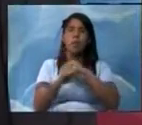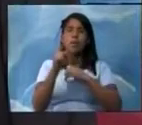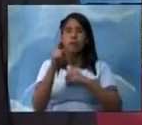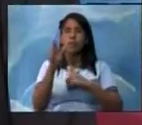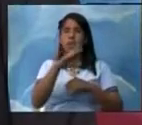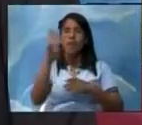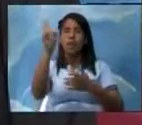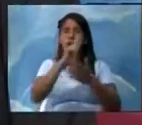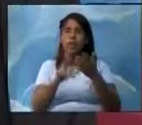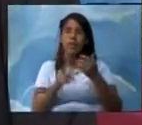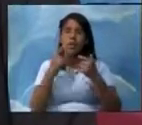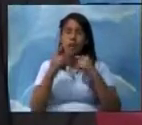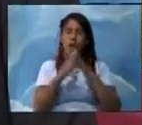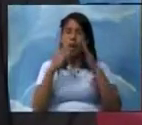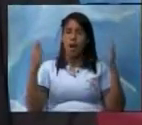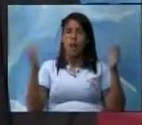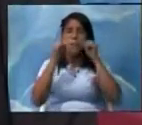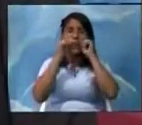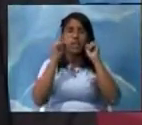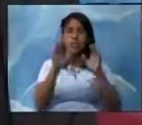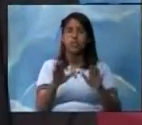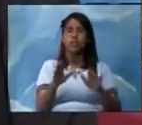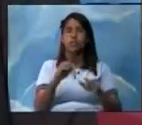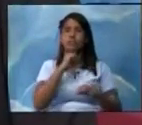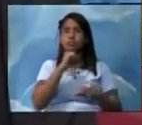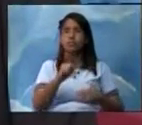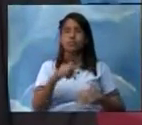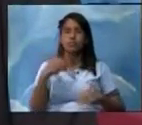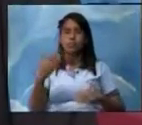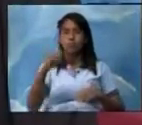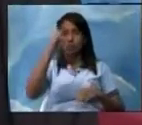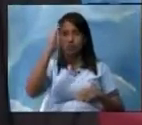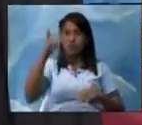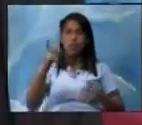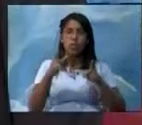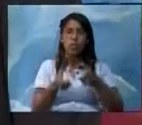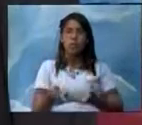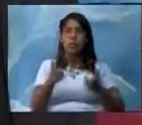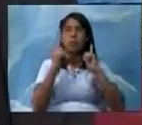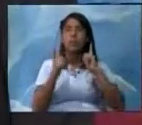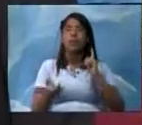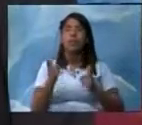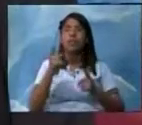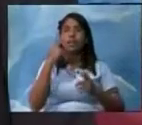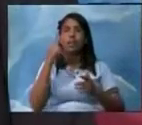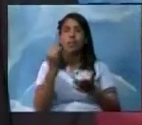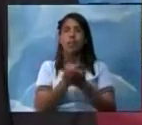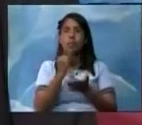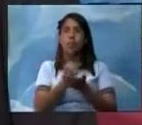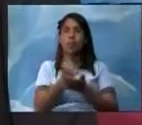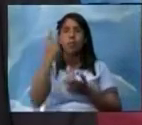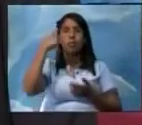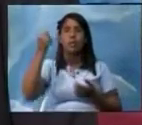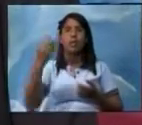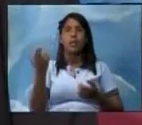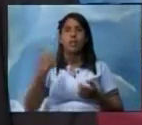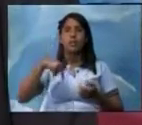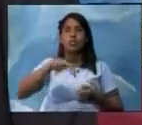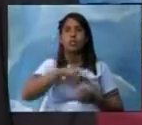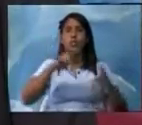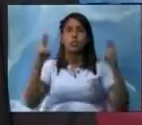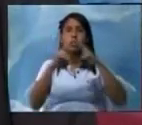que se está leyendo que tiene una gran bendición es que Dios permite a veces la prueba para que nosotros